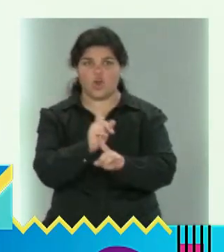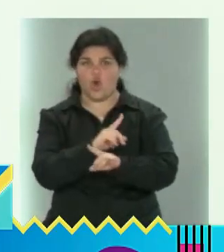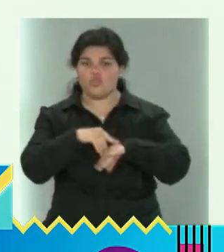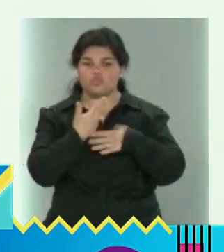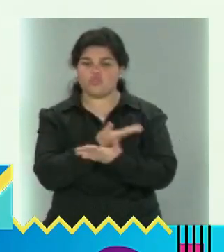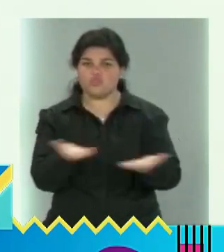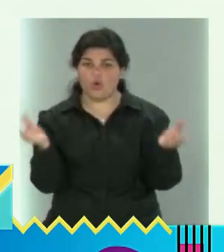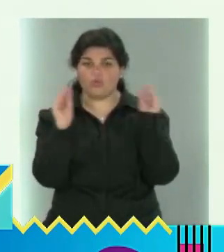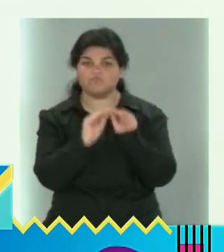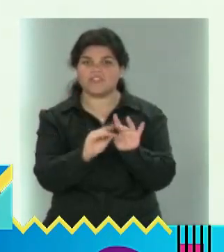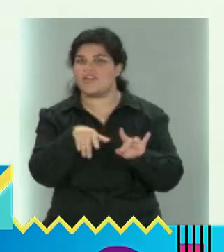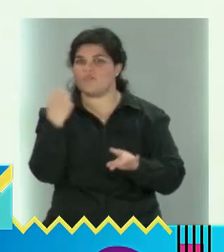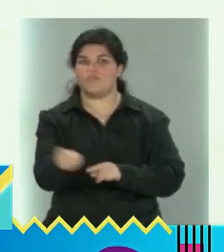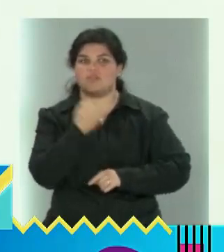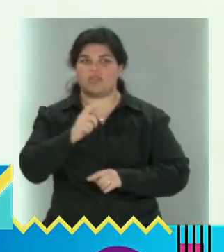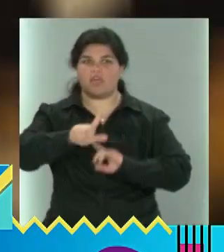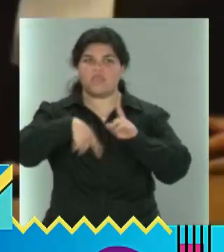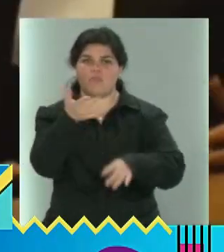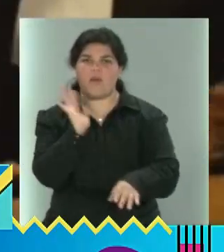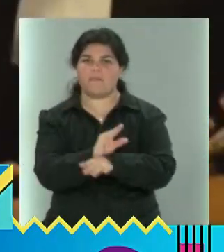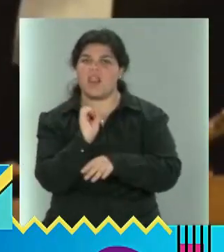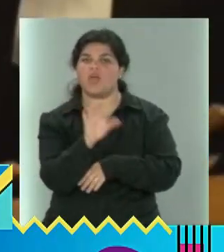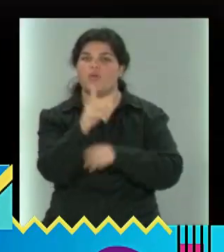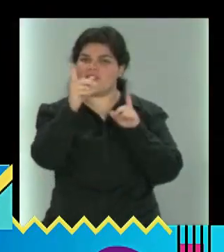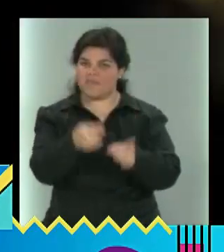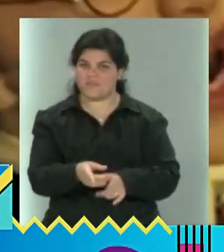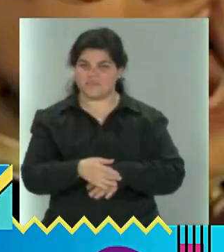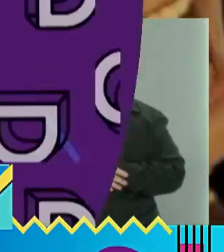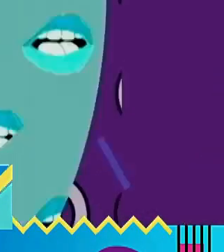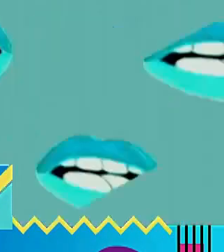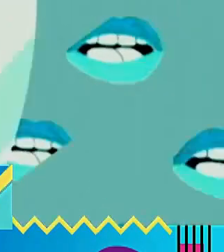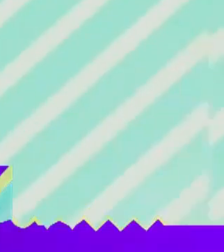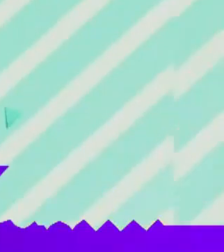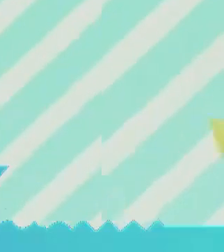Las próximas recomendaciones van a estar de película.